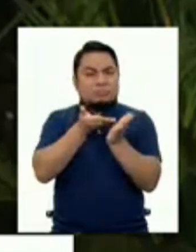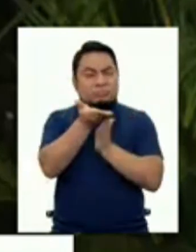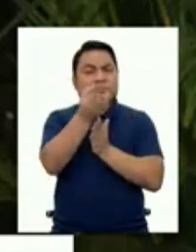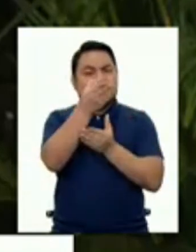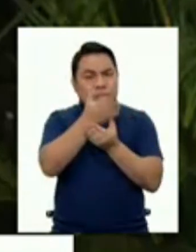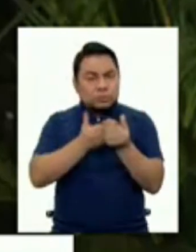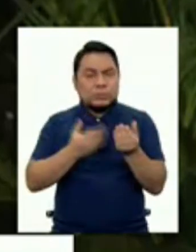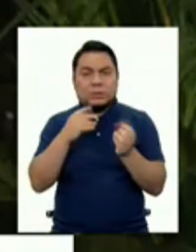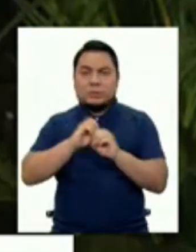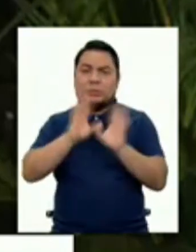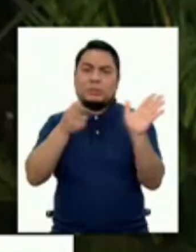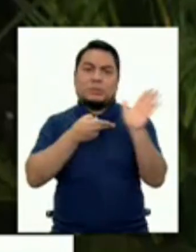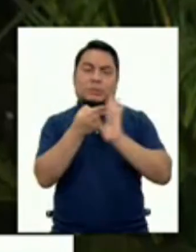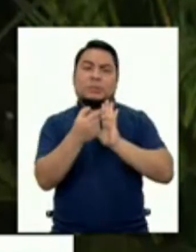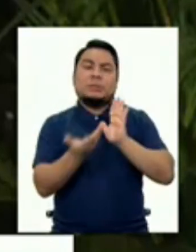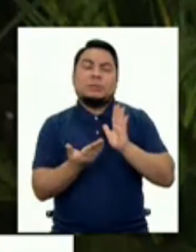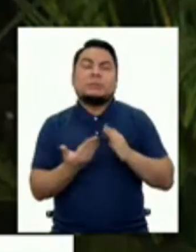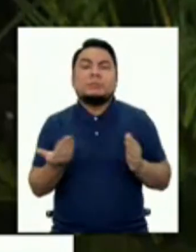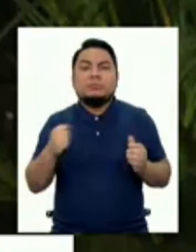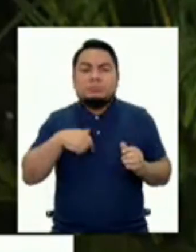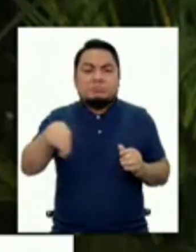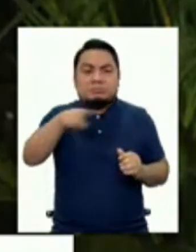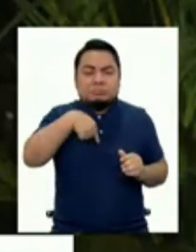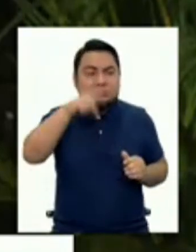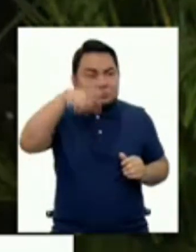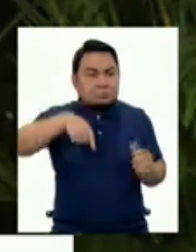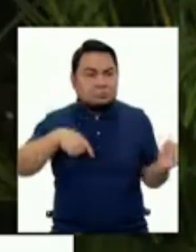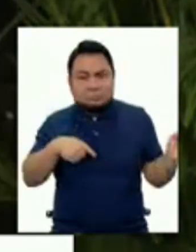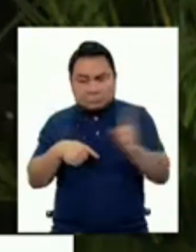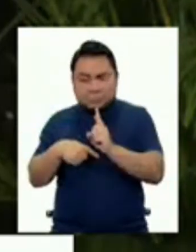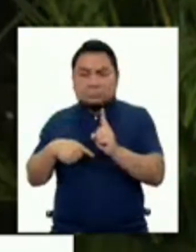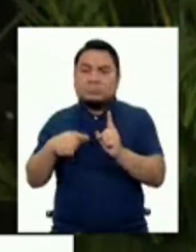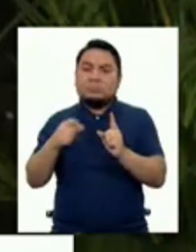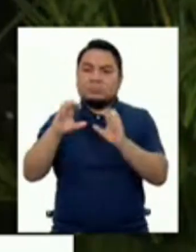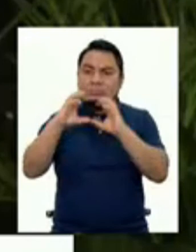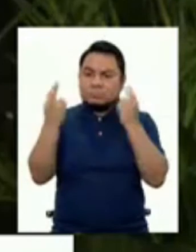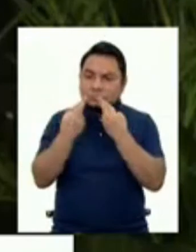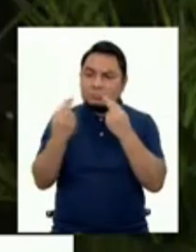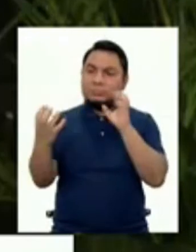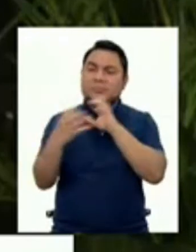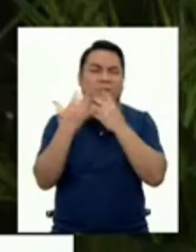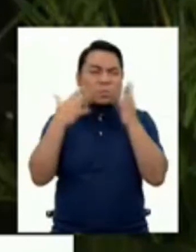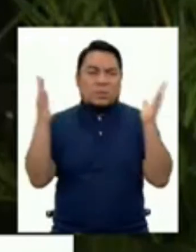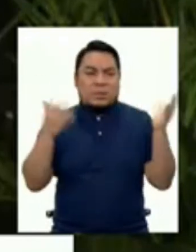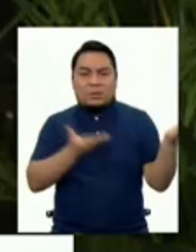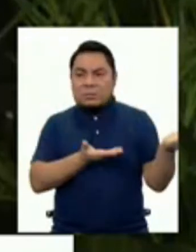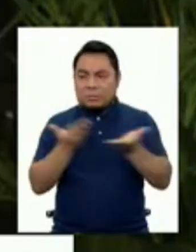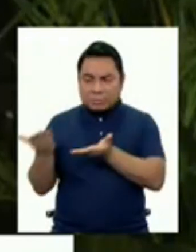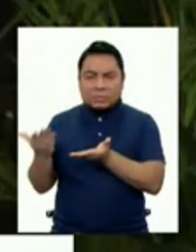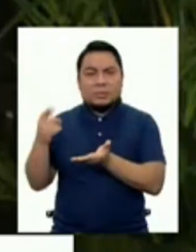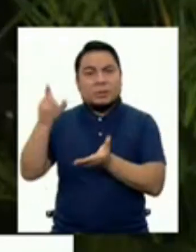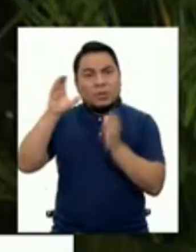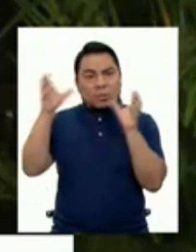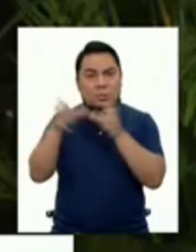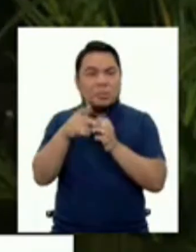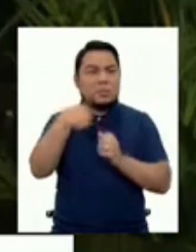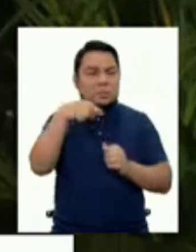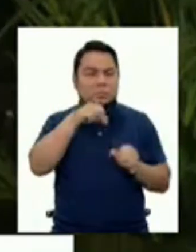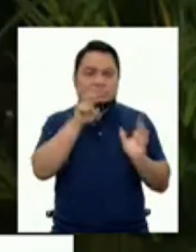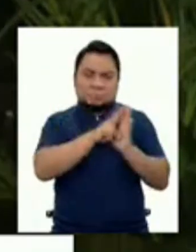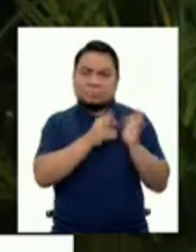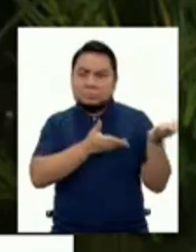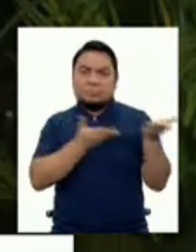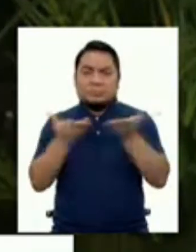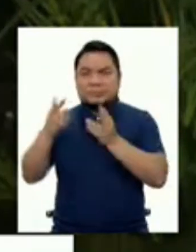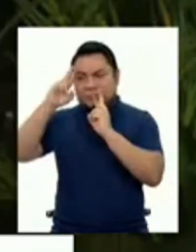responsable, y nos hemos allanado a cuanto requerimiento presencial, personal o documentario nos ha sido requerido por el Congreso de la República,